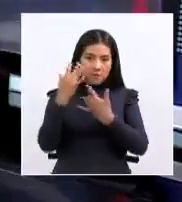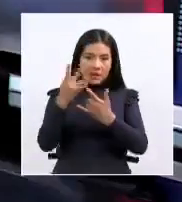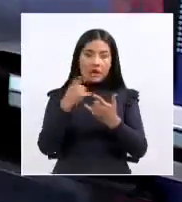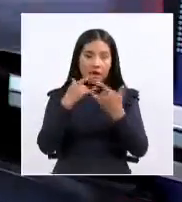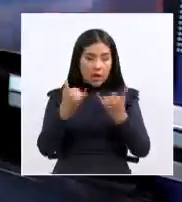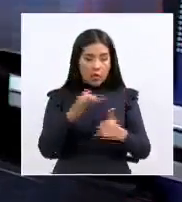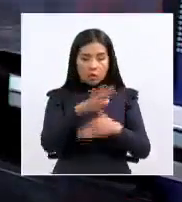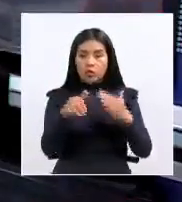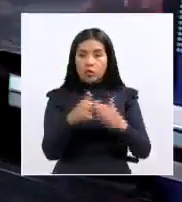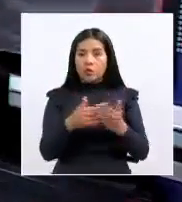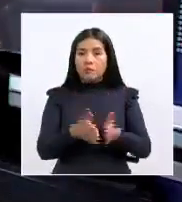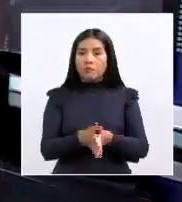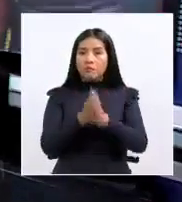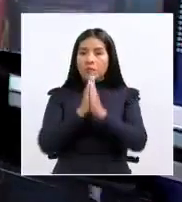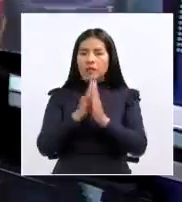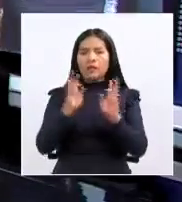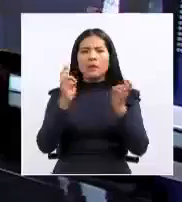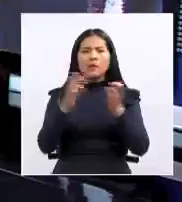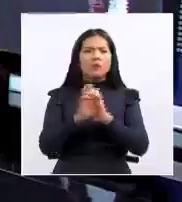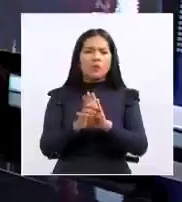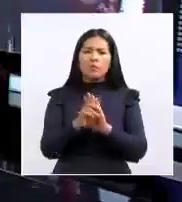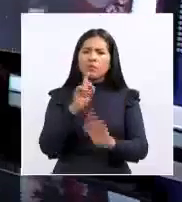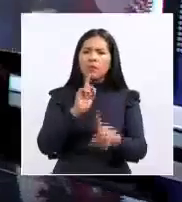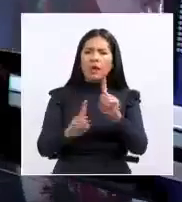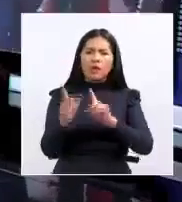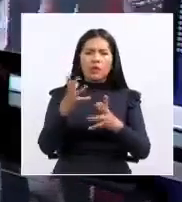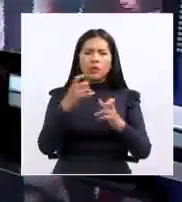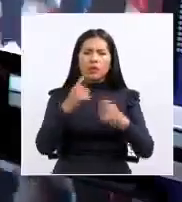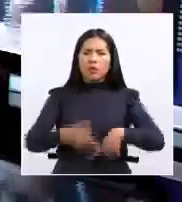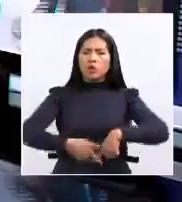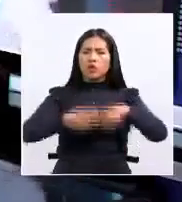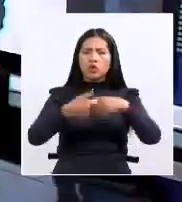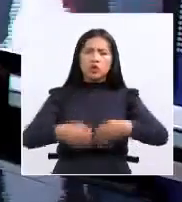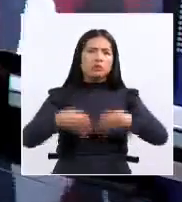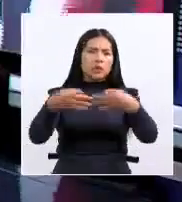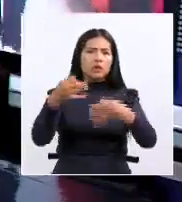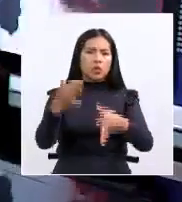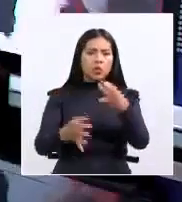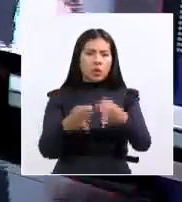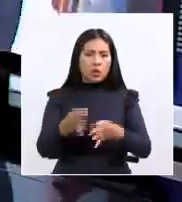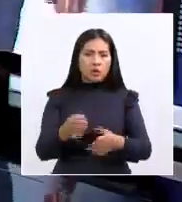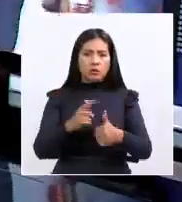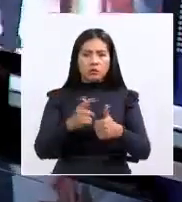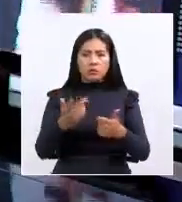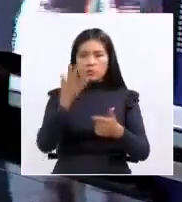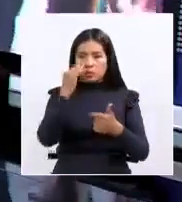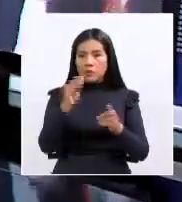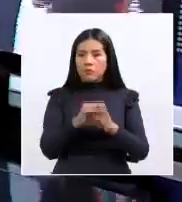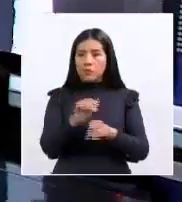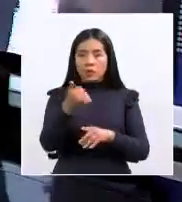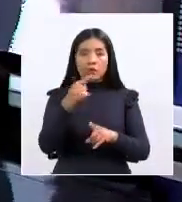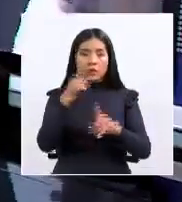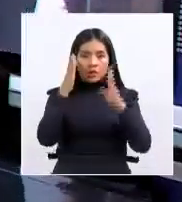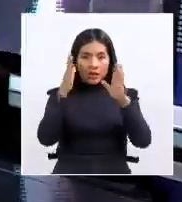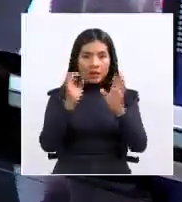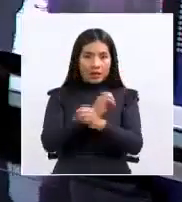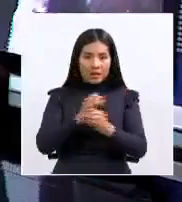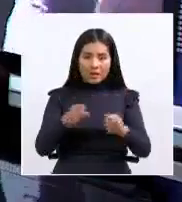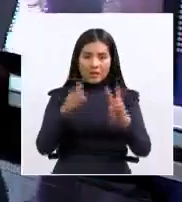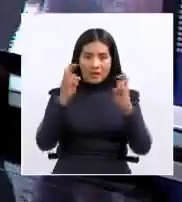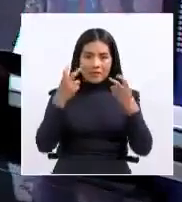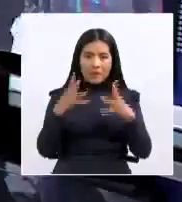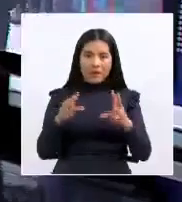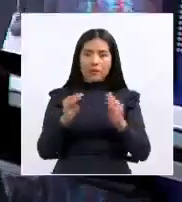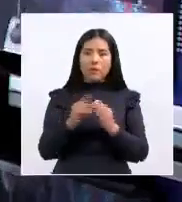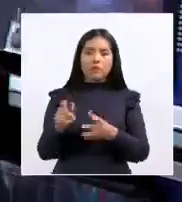estos pedidos de, por ejemplo, suspender el juicio, bueno, pues que no sean tenidos en cuenta, y tampoco que sean tenidos en cuenta estas sugerencias desde